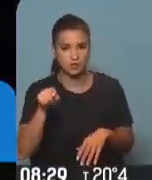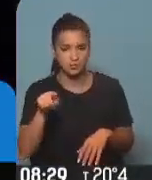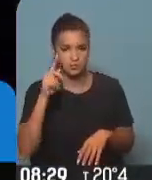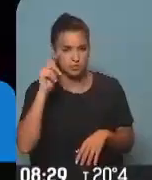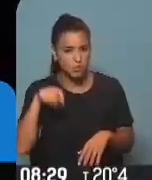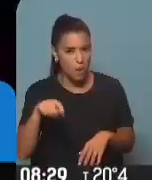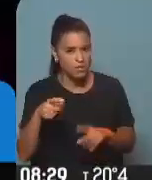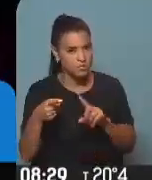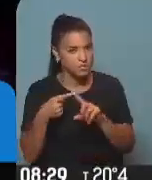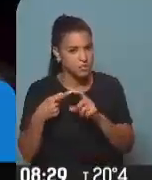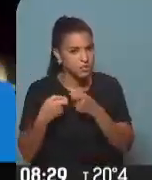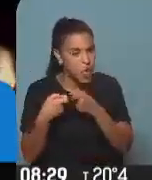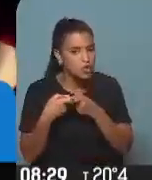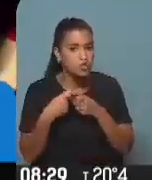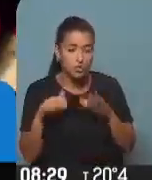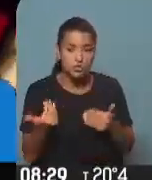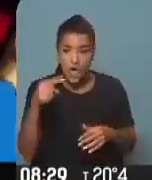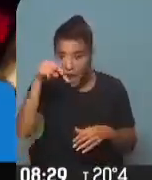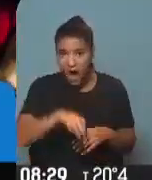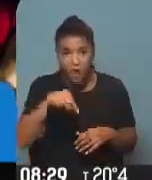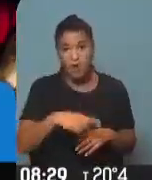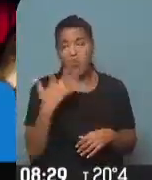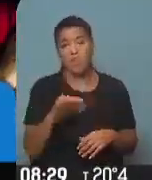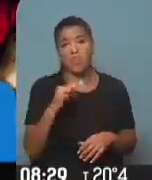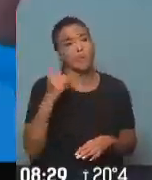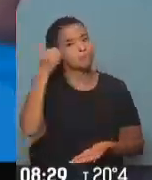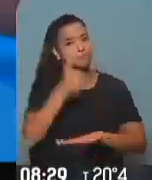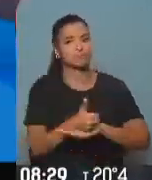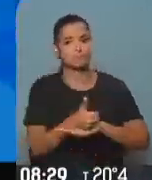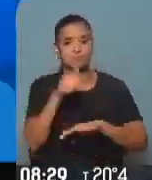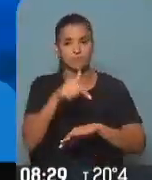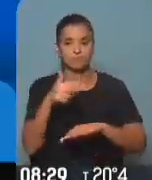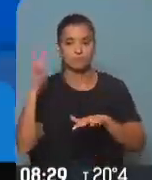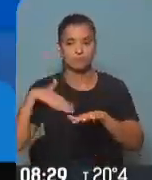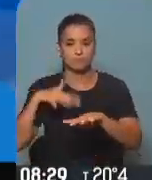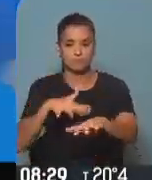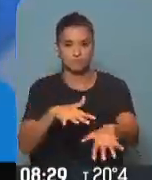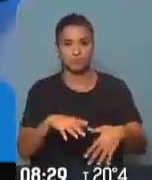Entonces consideramos que era hora o nunca estar presentes en esta convocatoria.